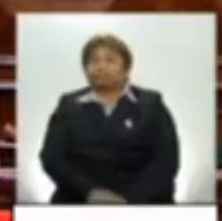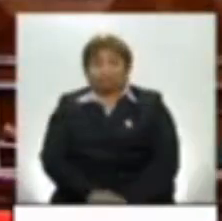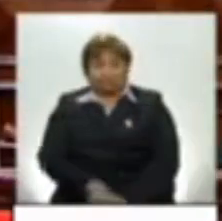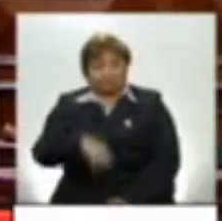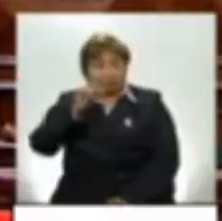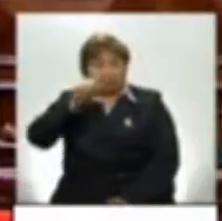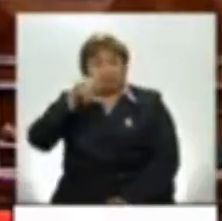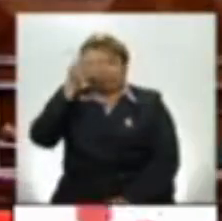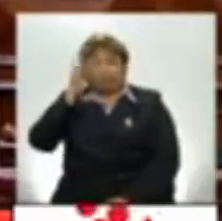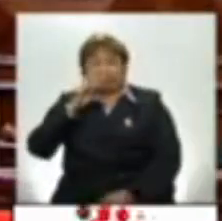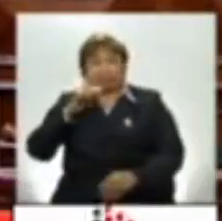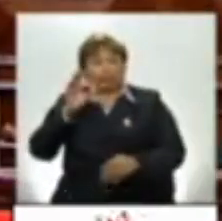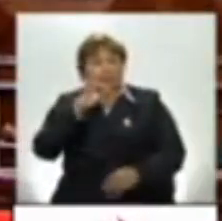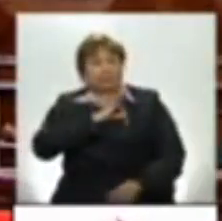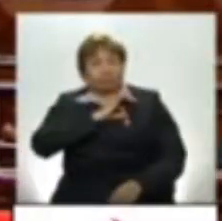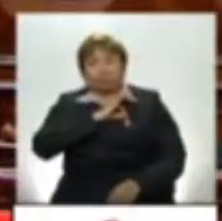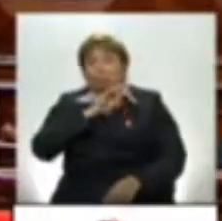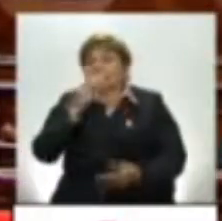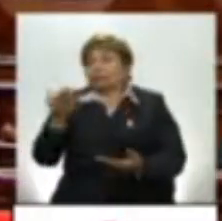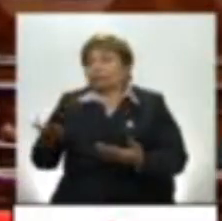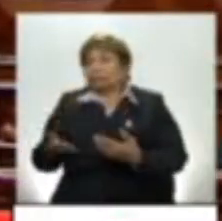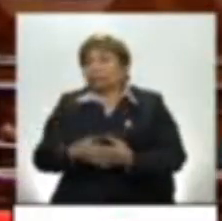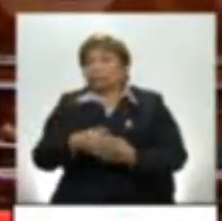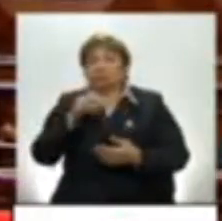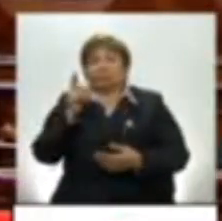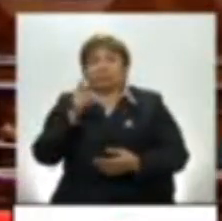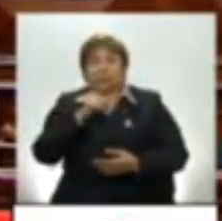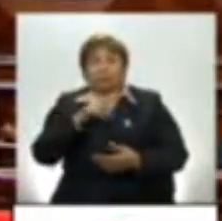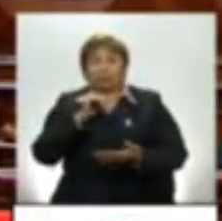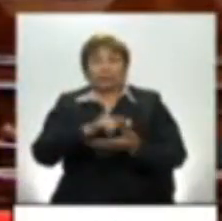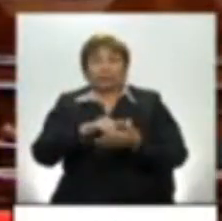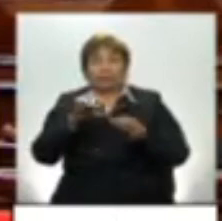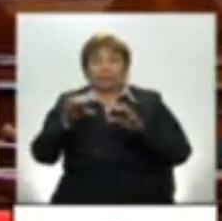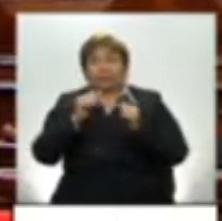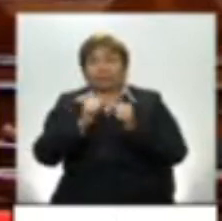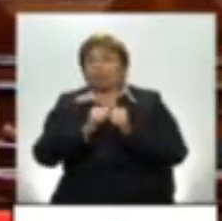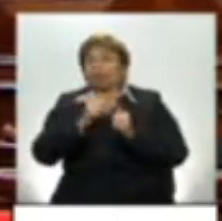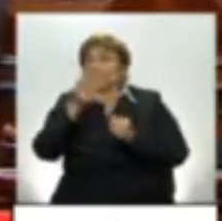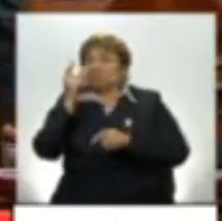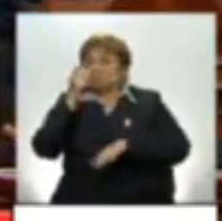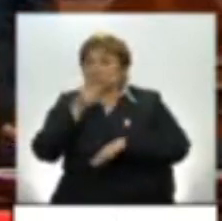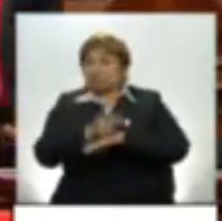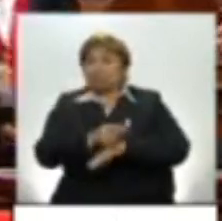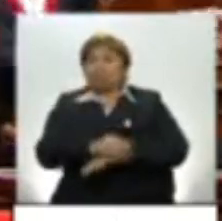que Dios y la patria lo premien, sino que él y la nación se lo demanden.